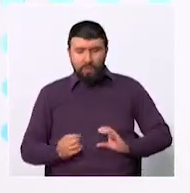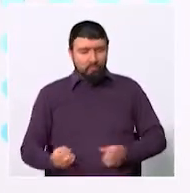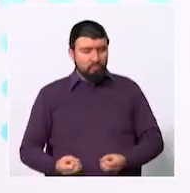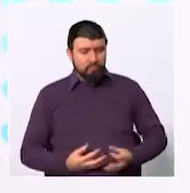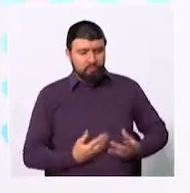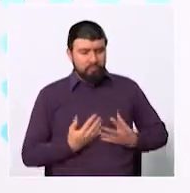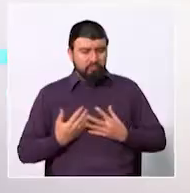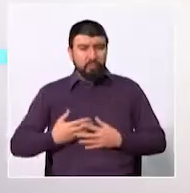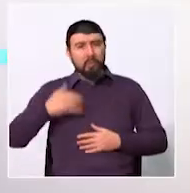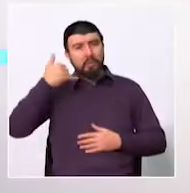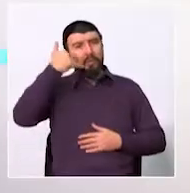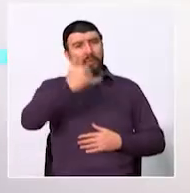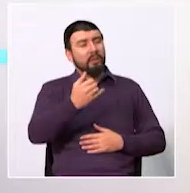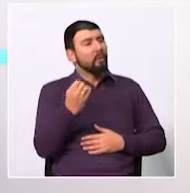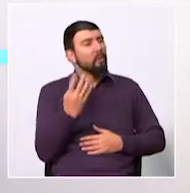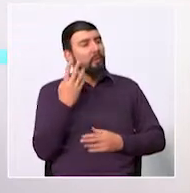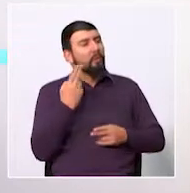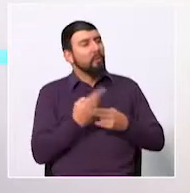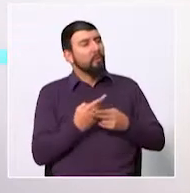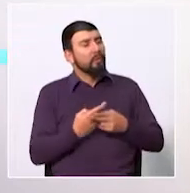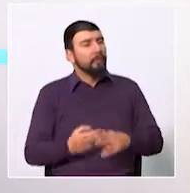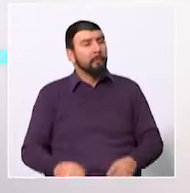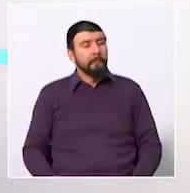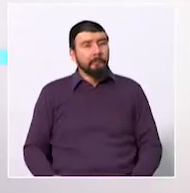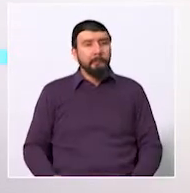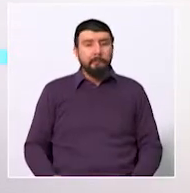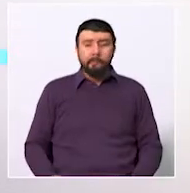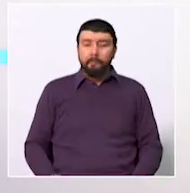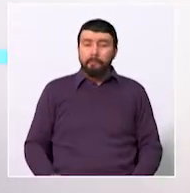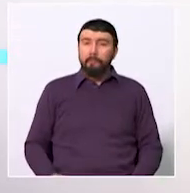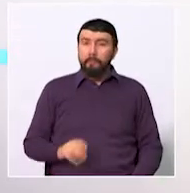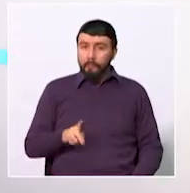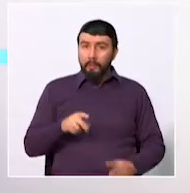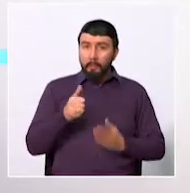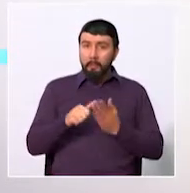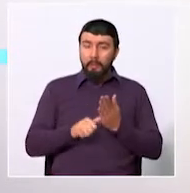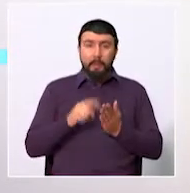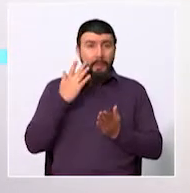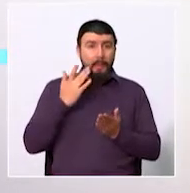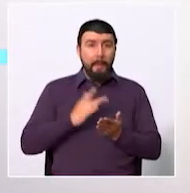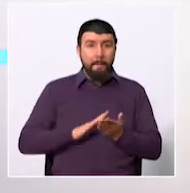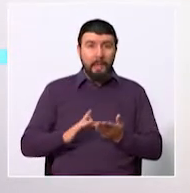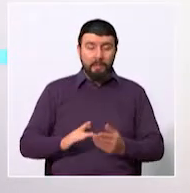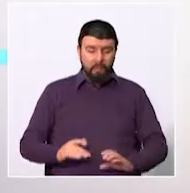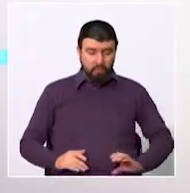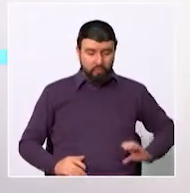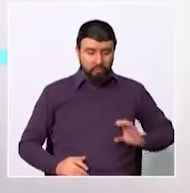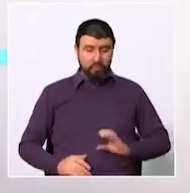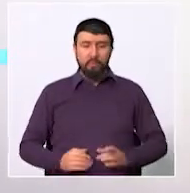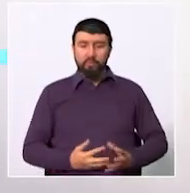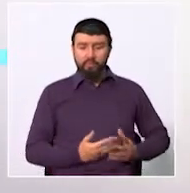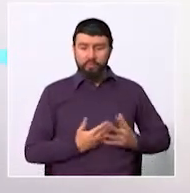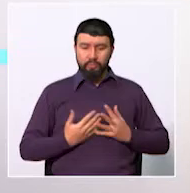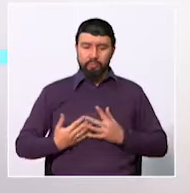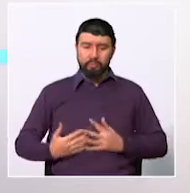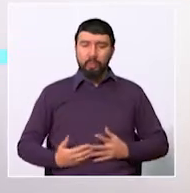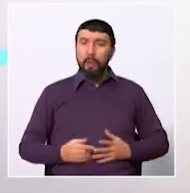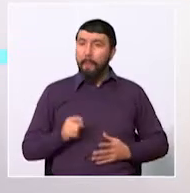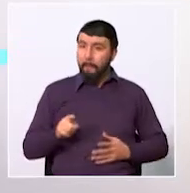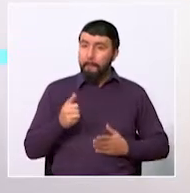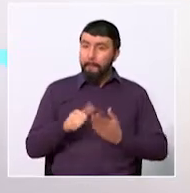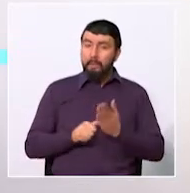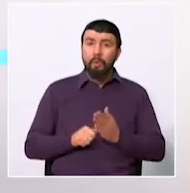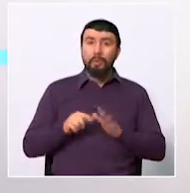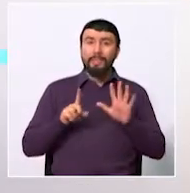favor para yo llamar miren el programa de limpieza de colon con recambio de flora intestinal allí en ese programa de los